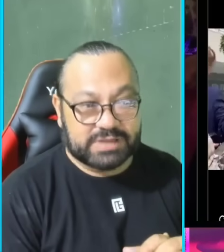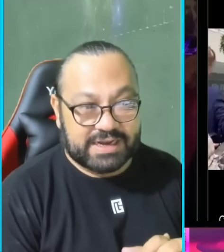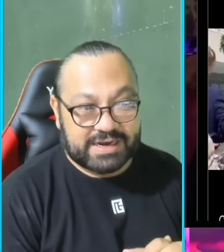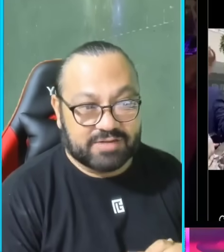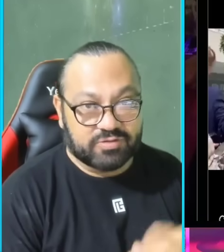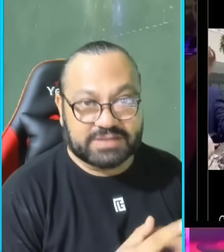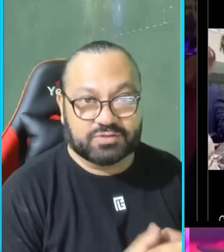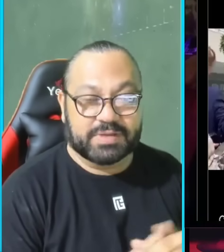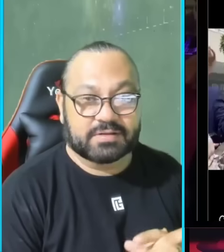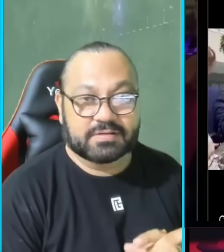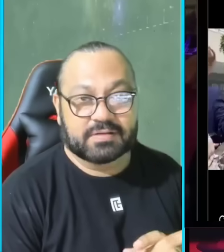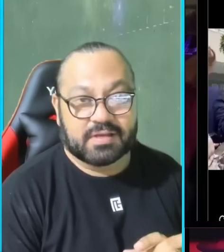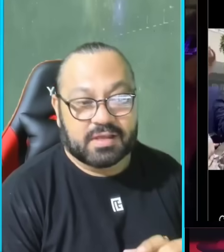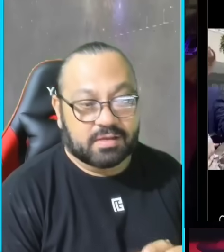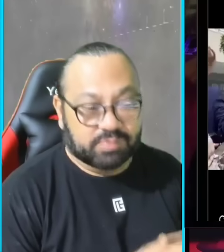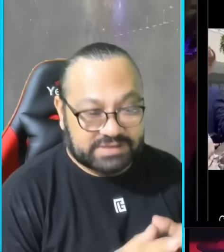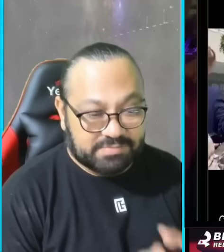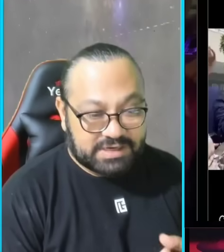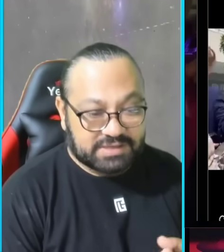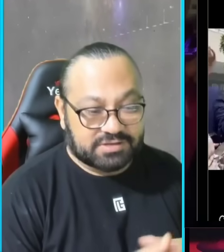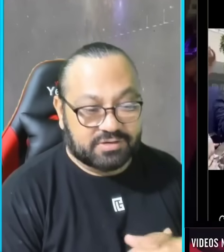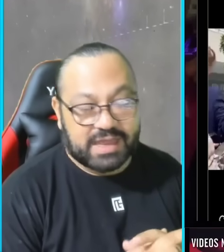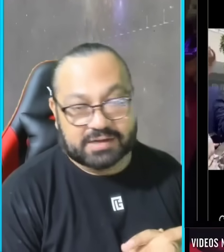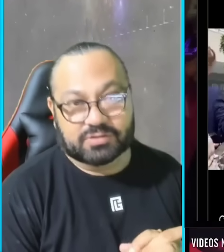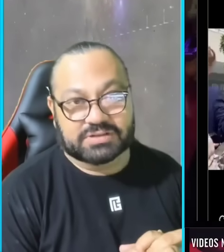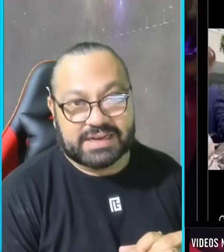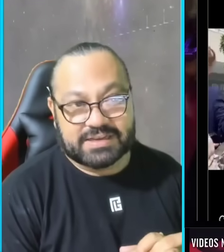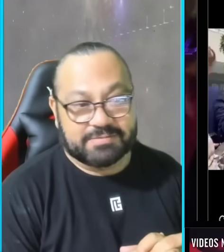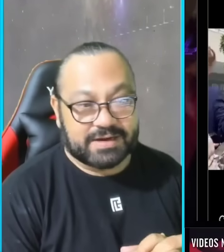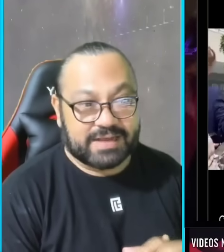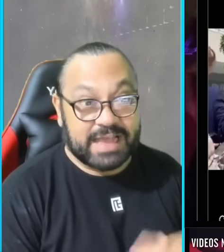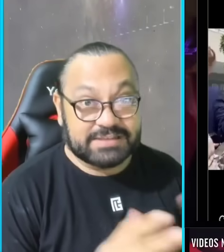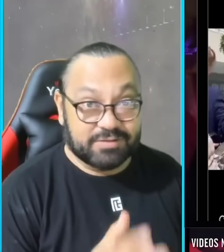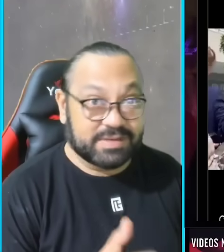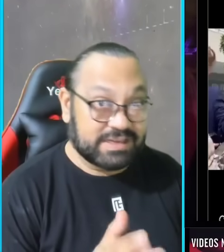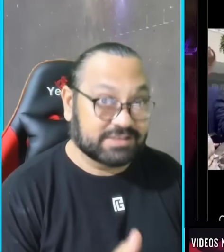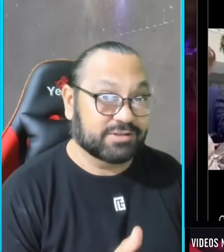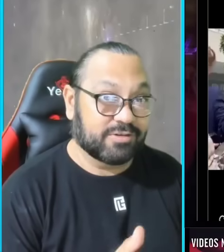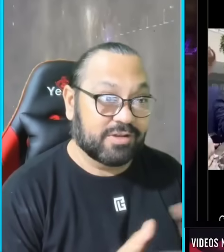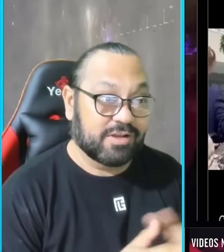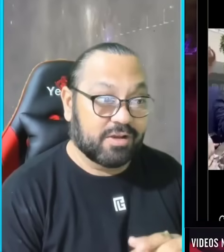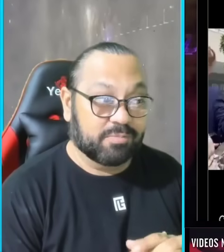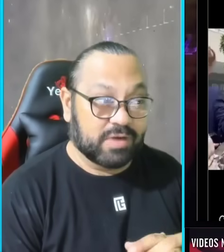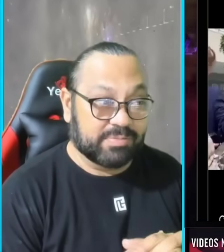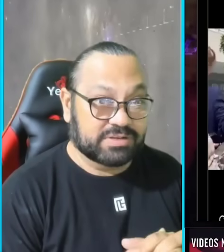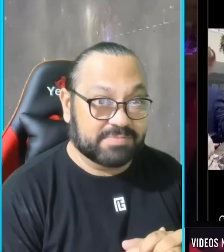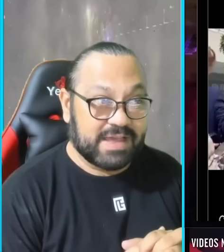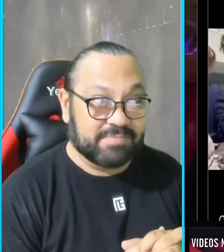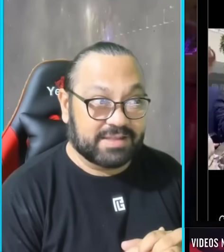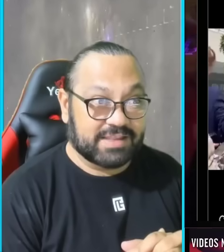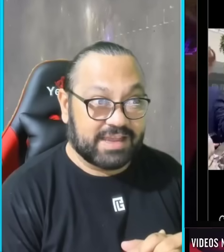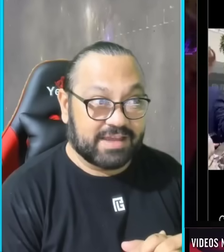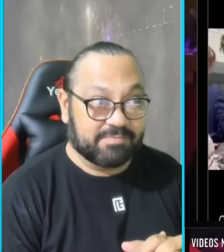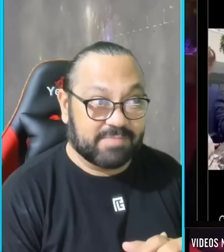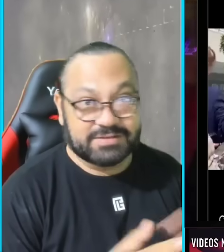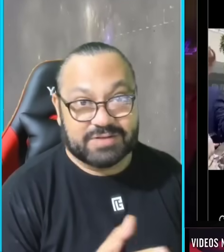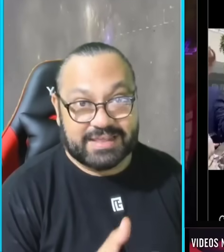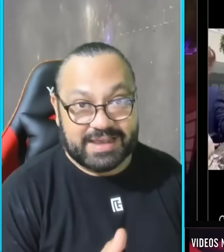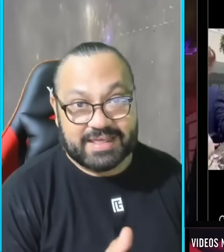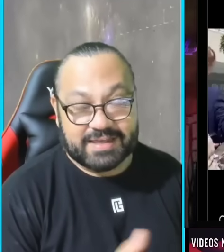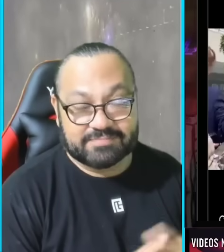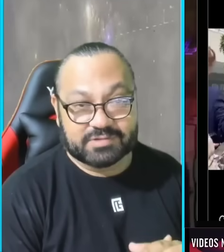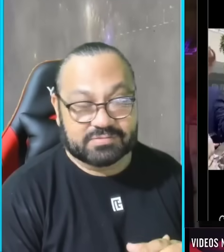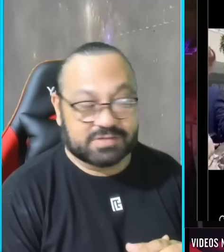podríamos obtener en un resumen? Pues el ministro Arturo Saldívar ha sido ministro por aproximadamente más